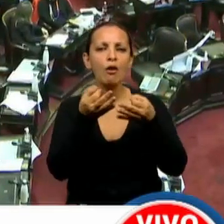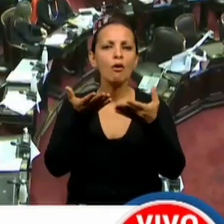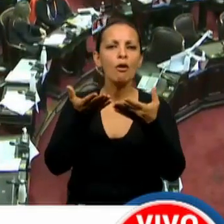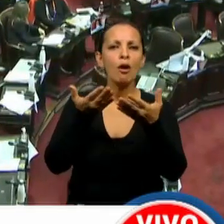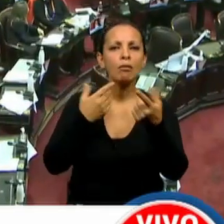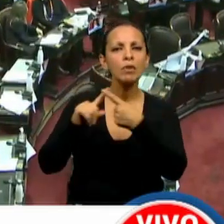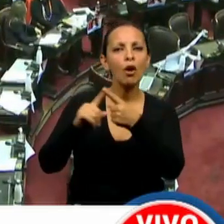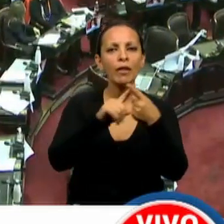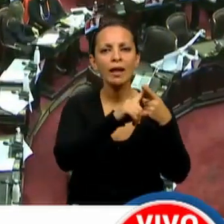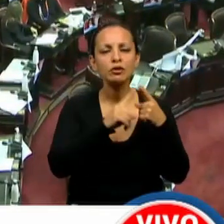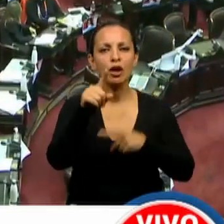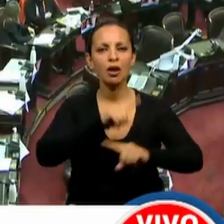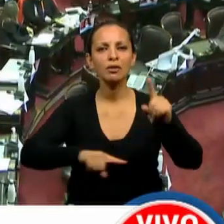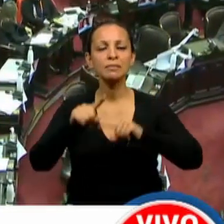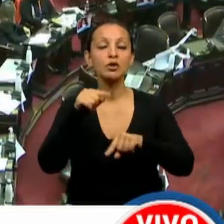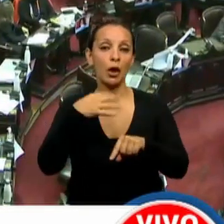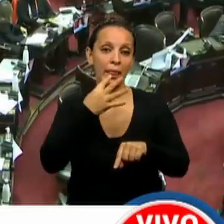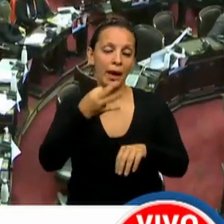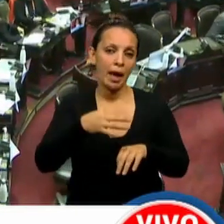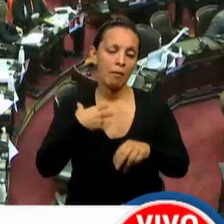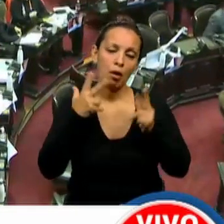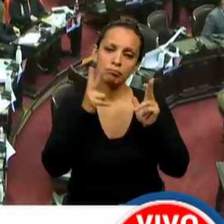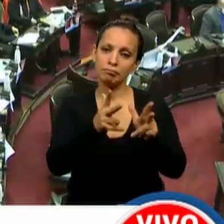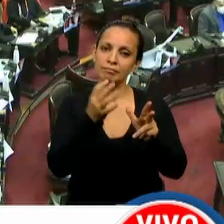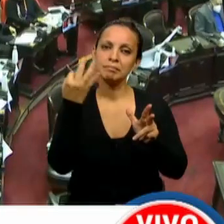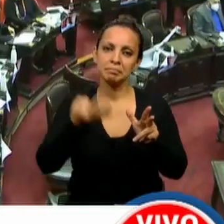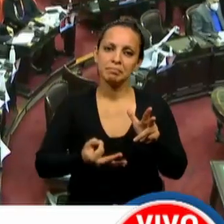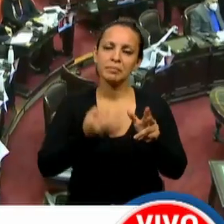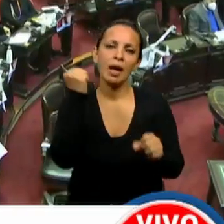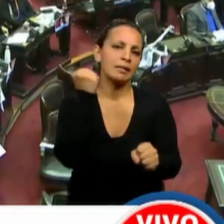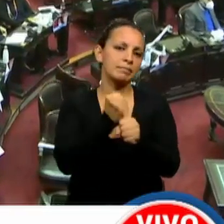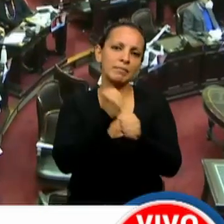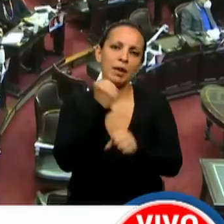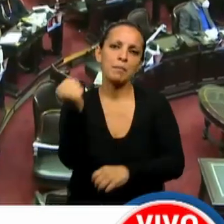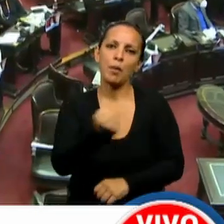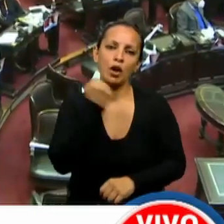distintos sectores, y aquí tengo que reconocer la importante labor de